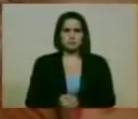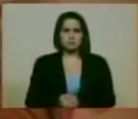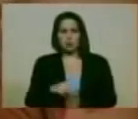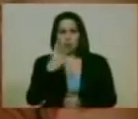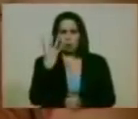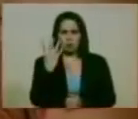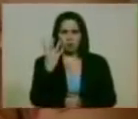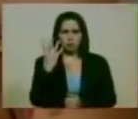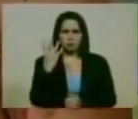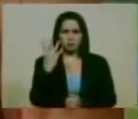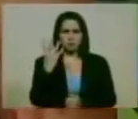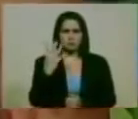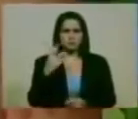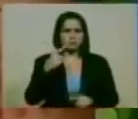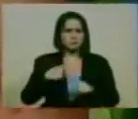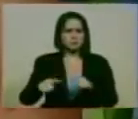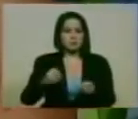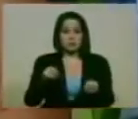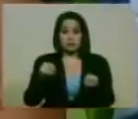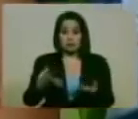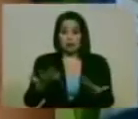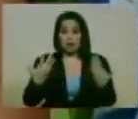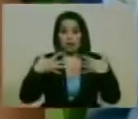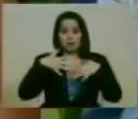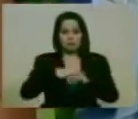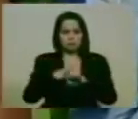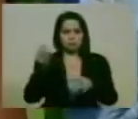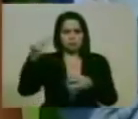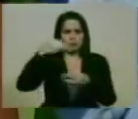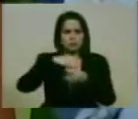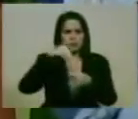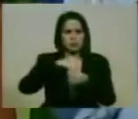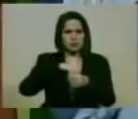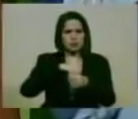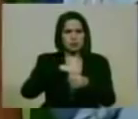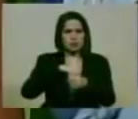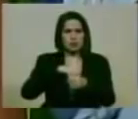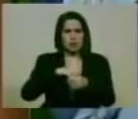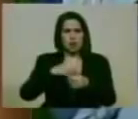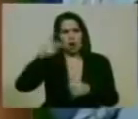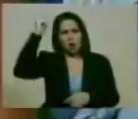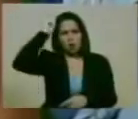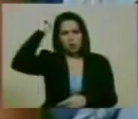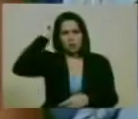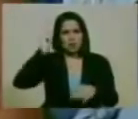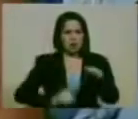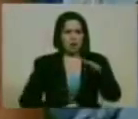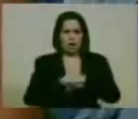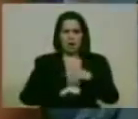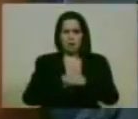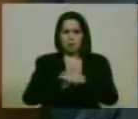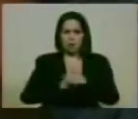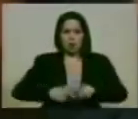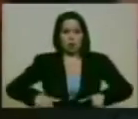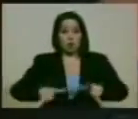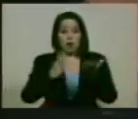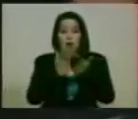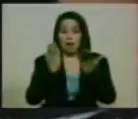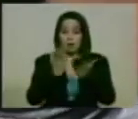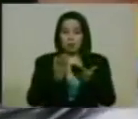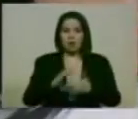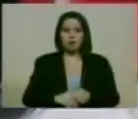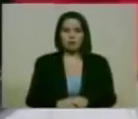Cuarto, garantizar la inclusión de menús escolares indígenas acorde a sus regiones en las diferentes escuelas indígenas.